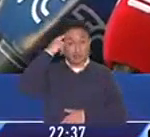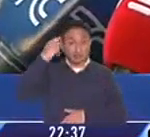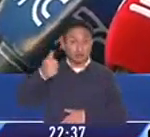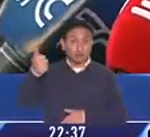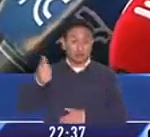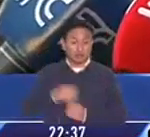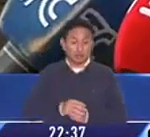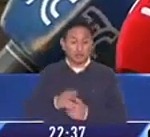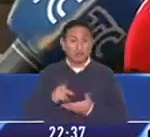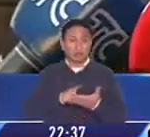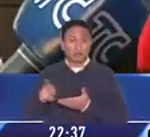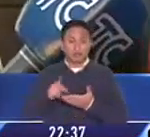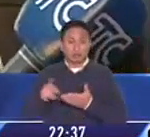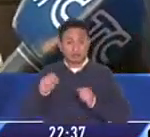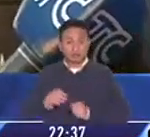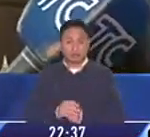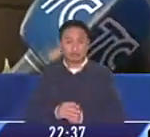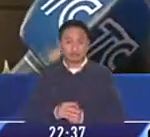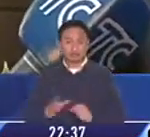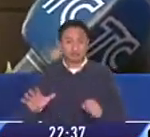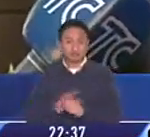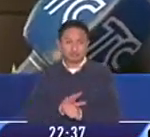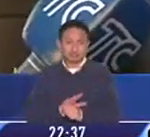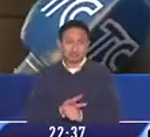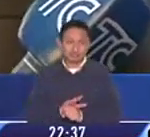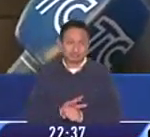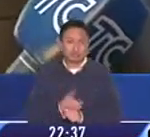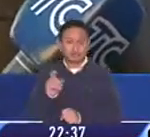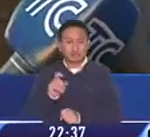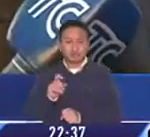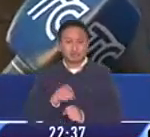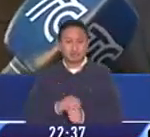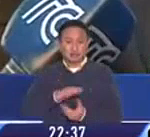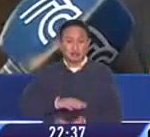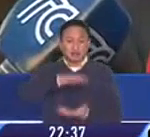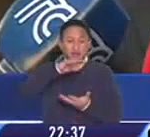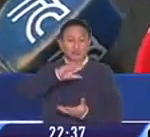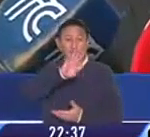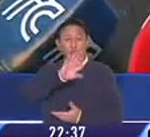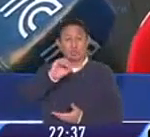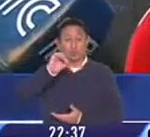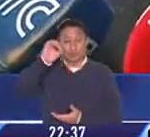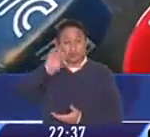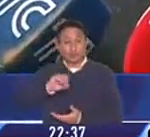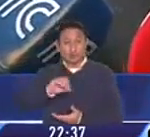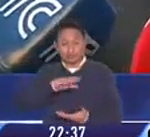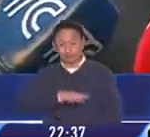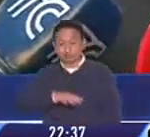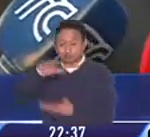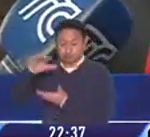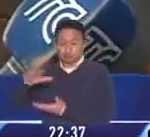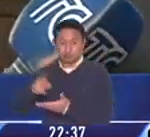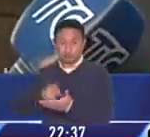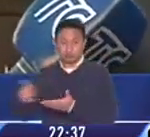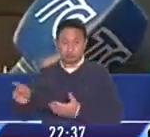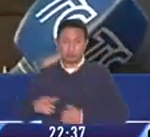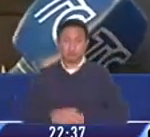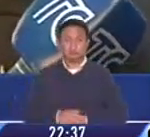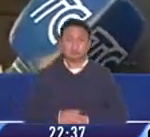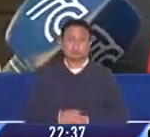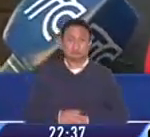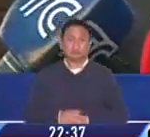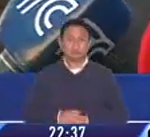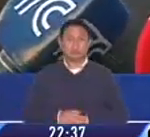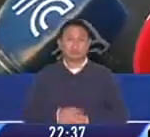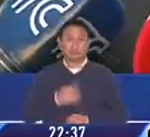las ha pagado, pero es insuficiente porque lo que necesitamos de alguna manera es ese 40% que tiene que pagar el Estado que lo pague oportunamente. Ningún gobierno